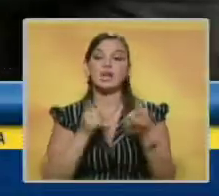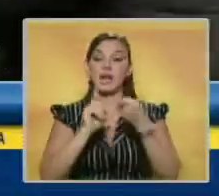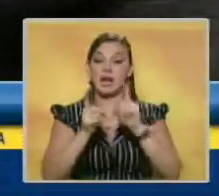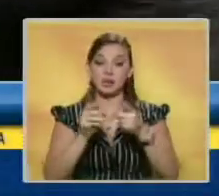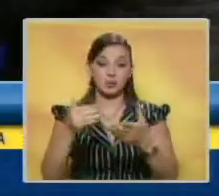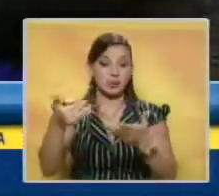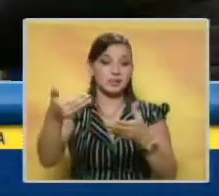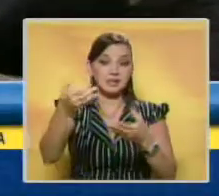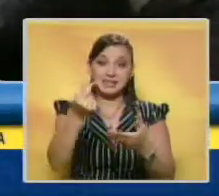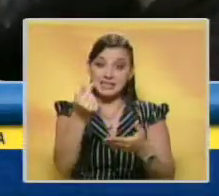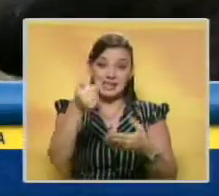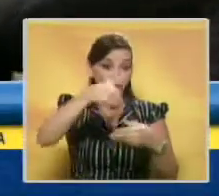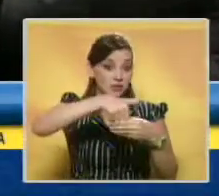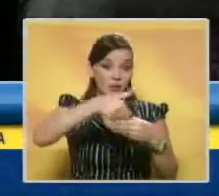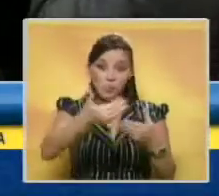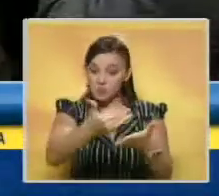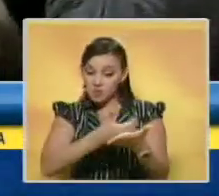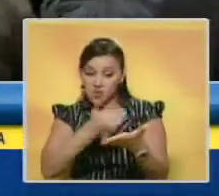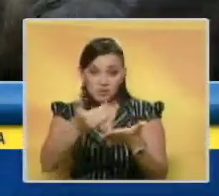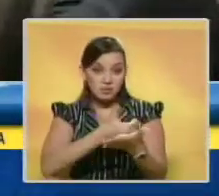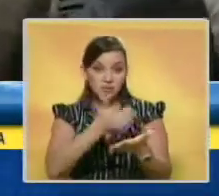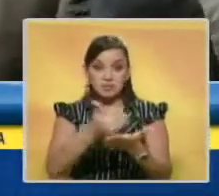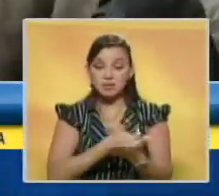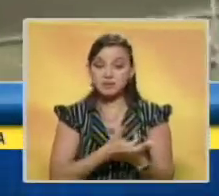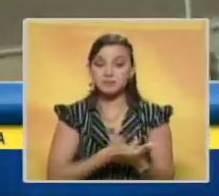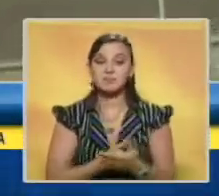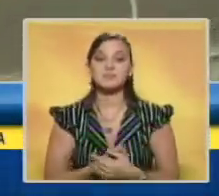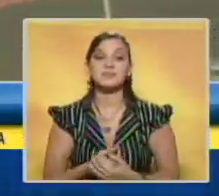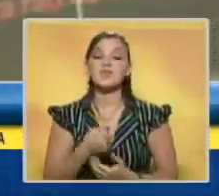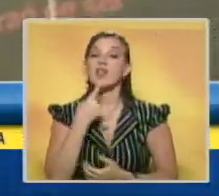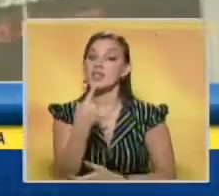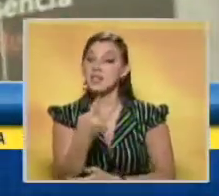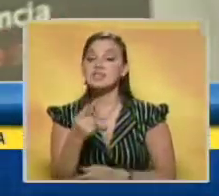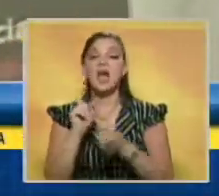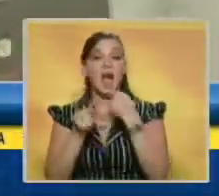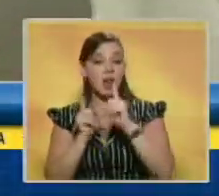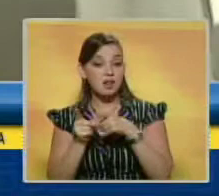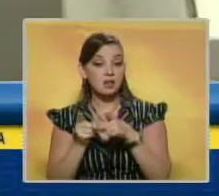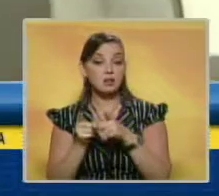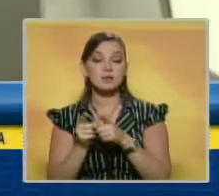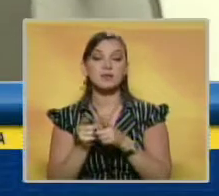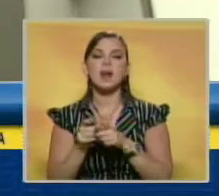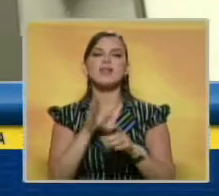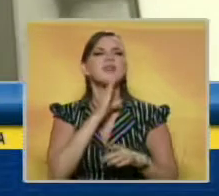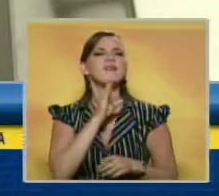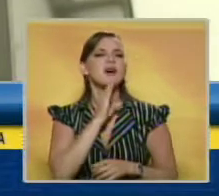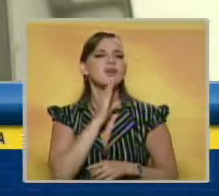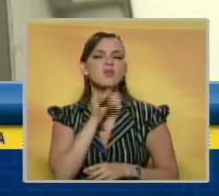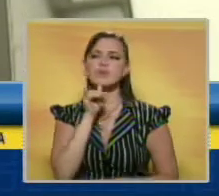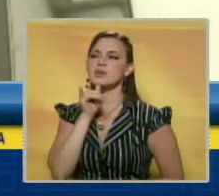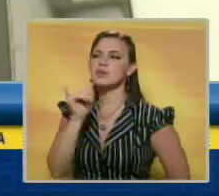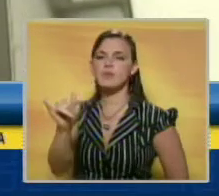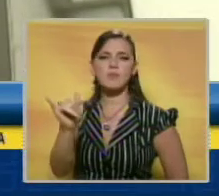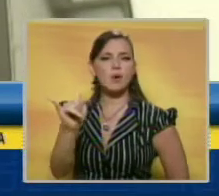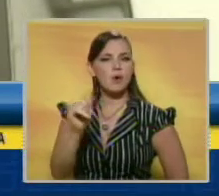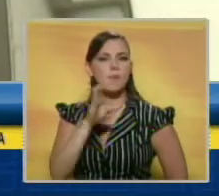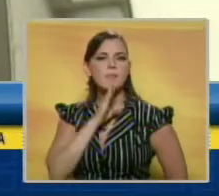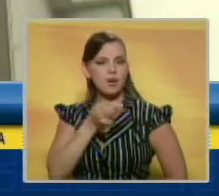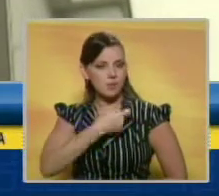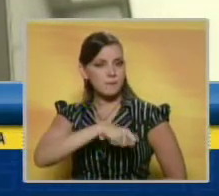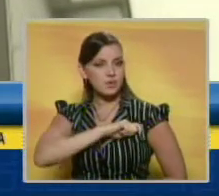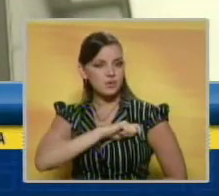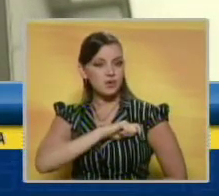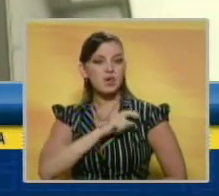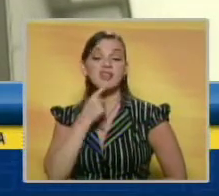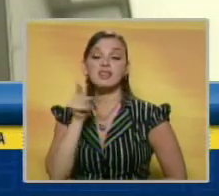retiradas de fondos. En paralelo, la Comisión de Prevención de Blanqueo de Capitales emitió un informe sobre el Banco Español en el que aparecen